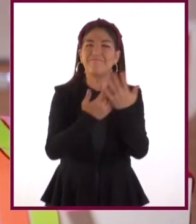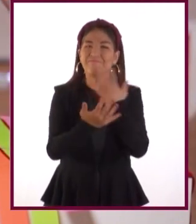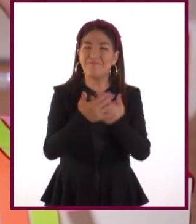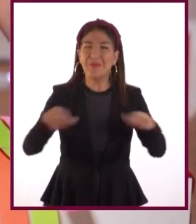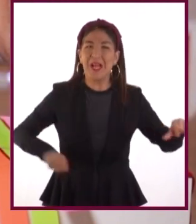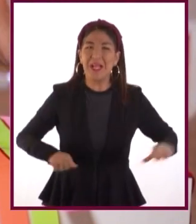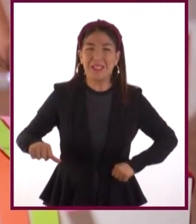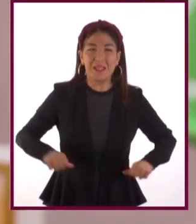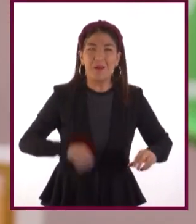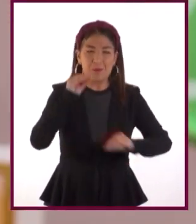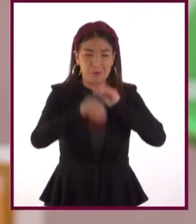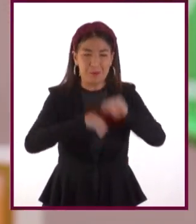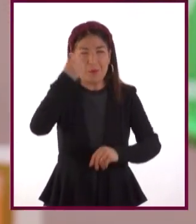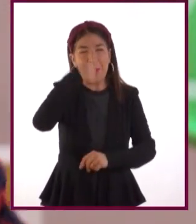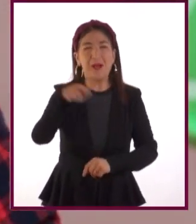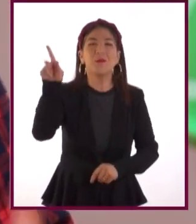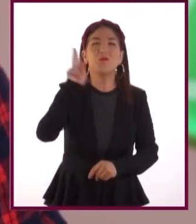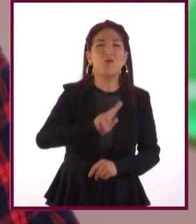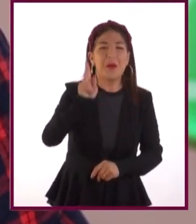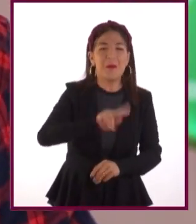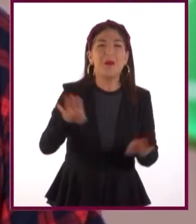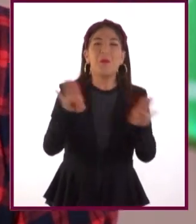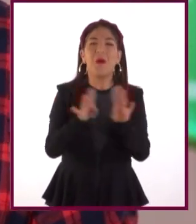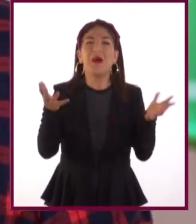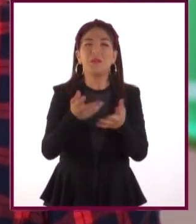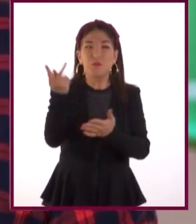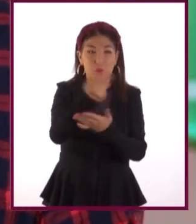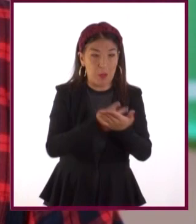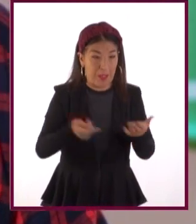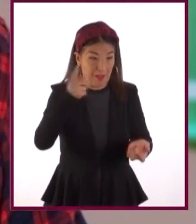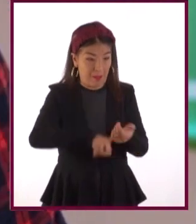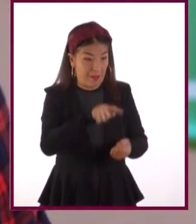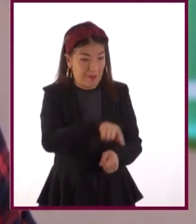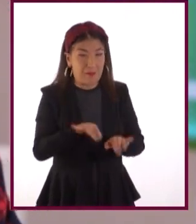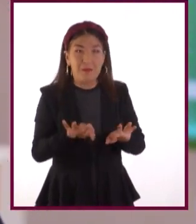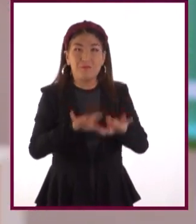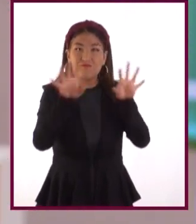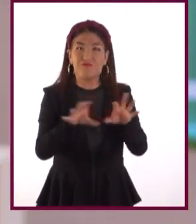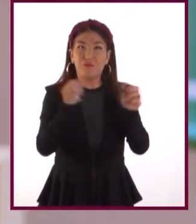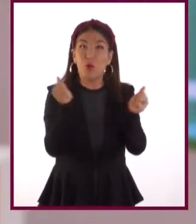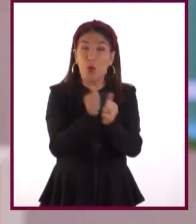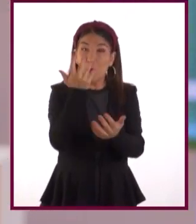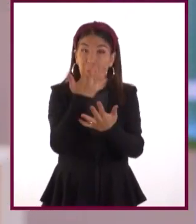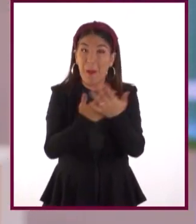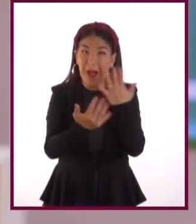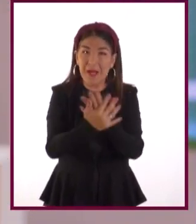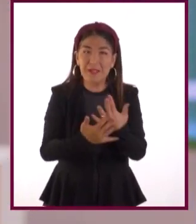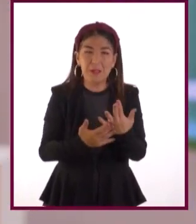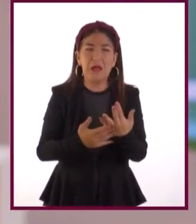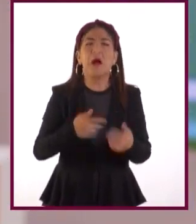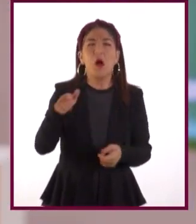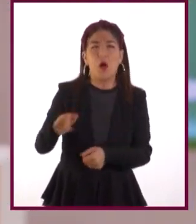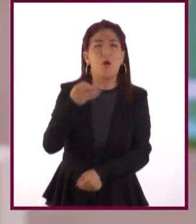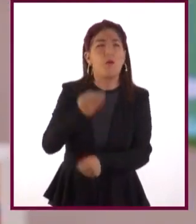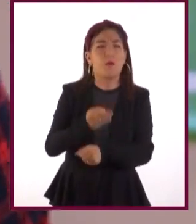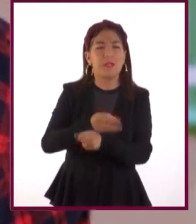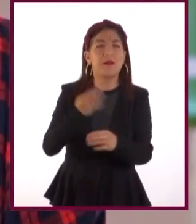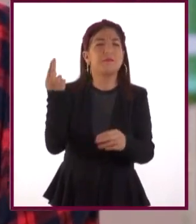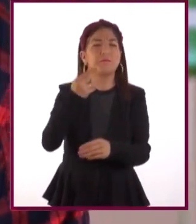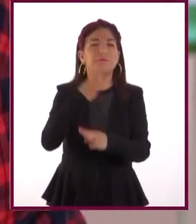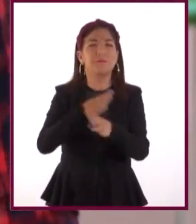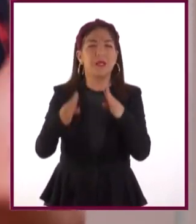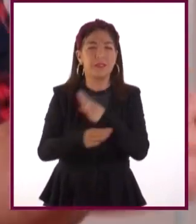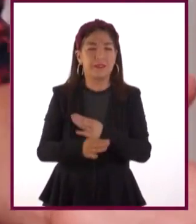hacer una actividad manual que nos permita experimentar lo que implica realizar programación computacional a mano. Para